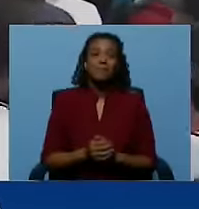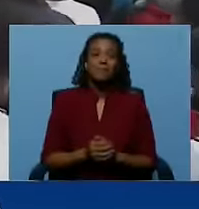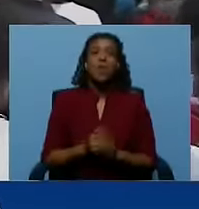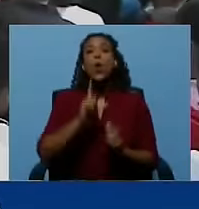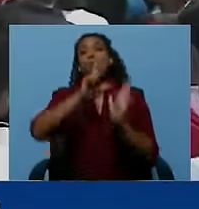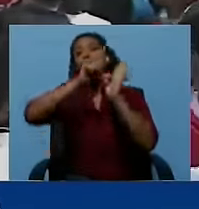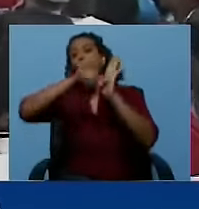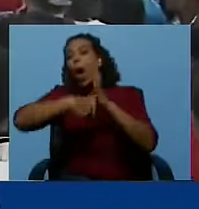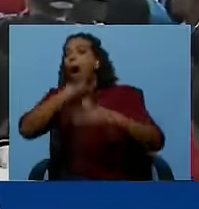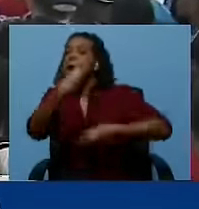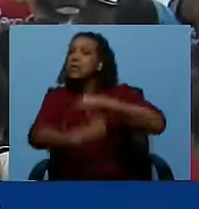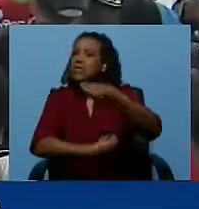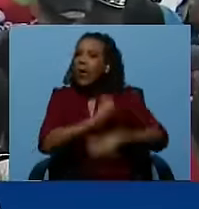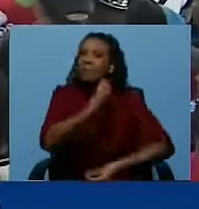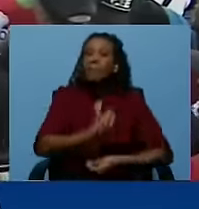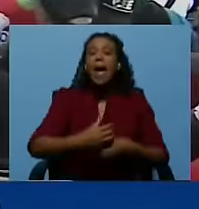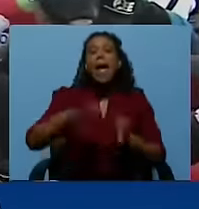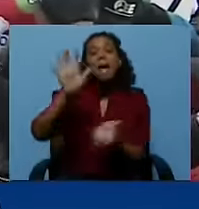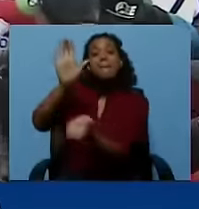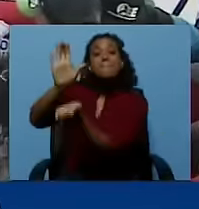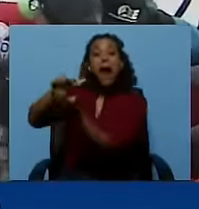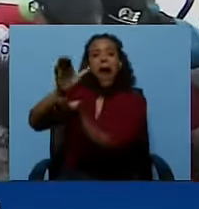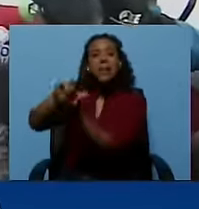Luego podemos hacerlo en Margarita.